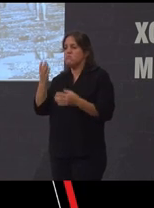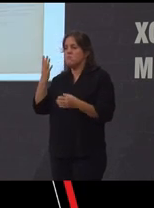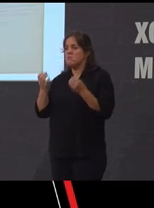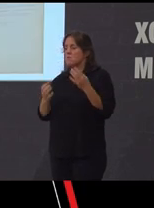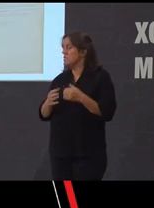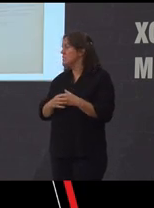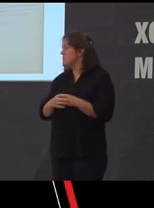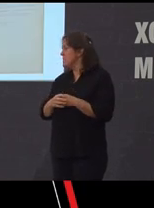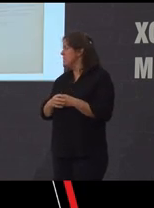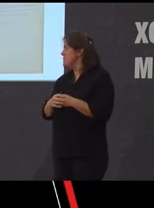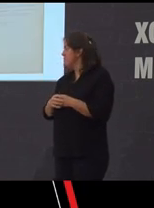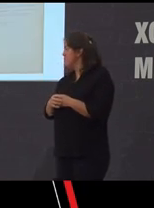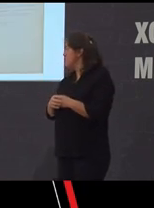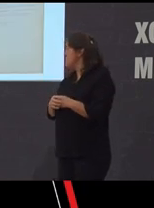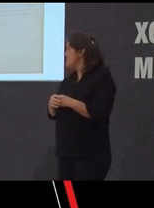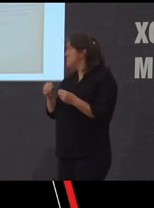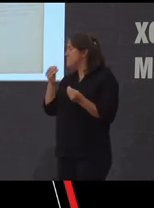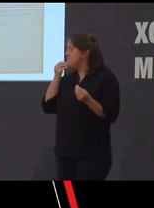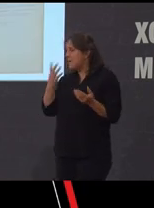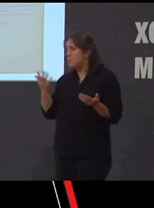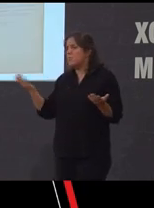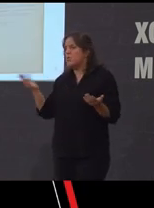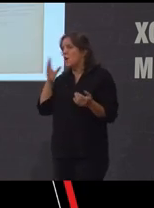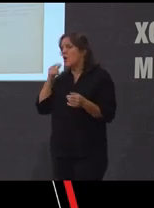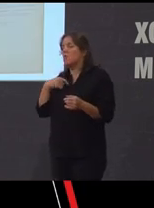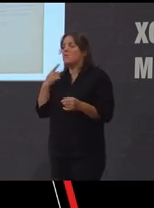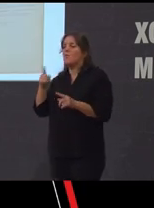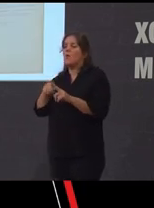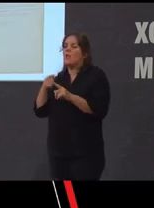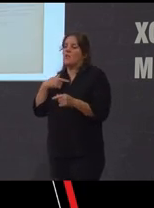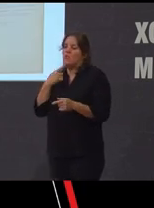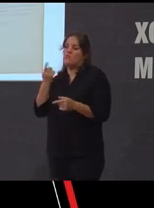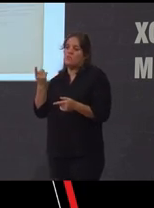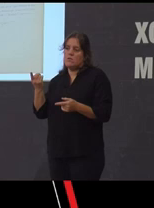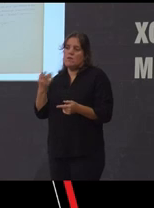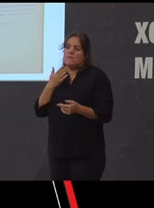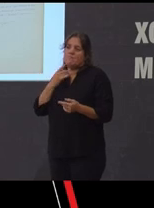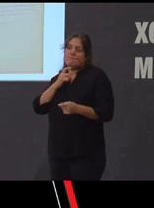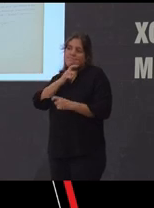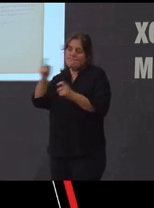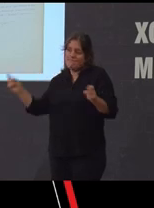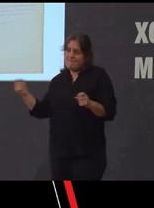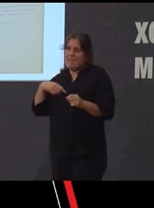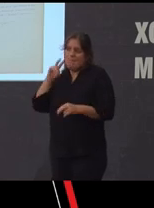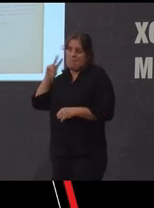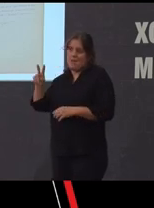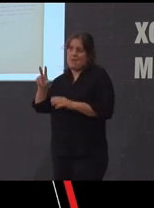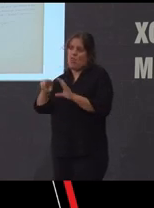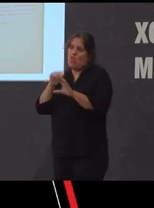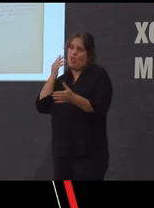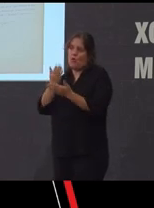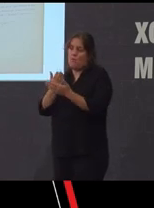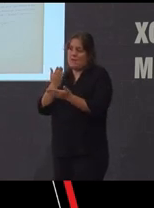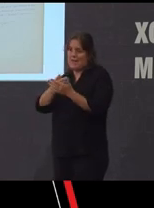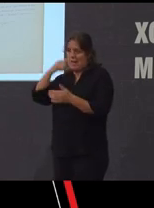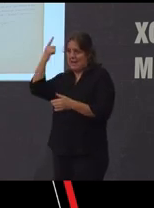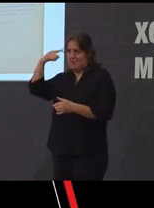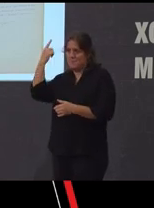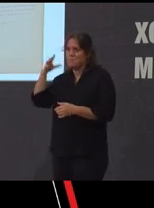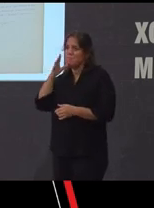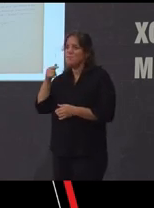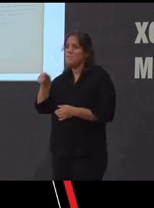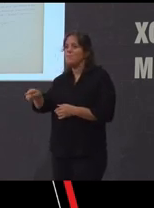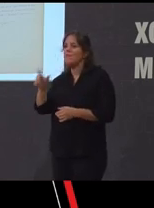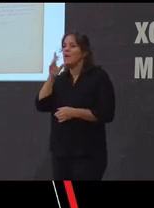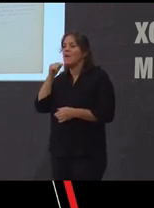xefatura. Bueno, pues é unha invitación a que vexades o documental porque a verdade é moi boa e moi representativo do que aconteceu